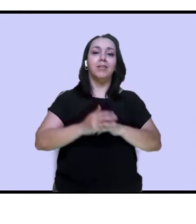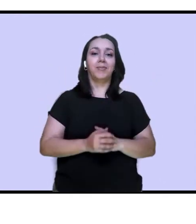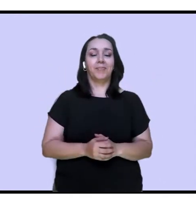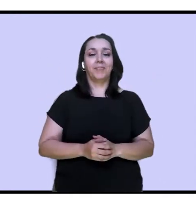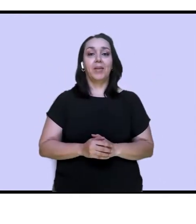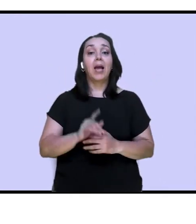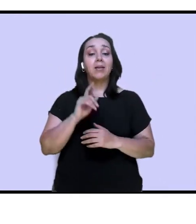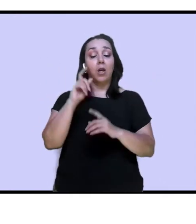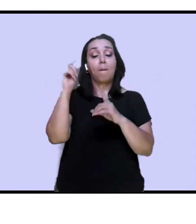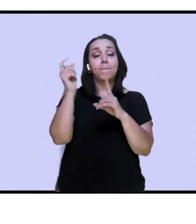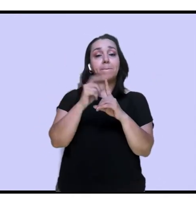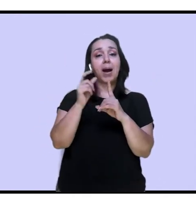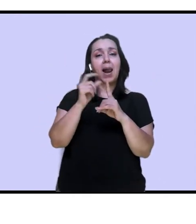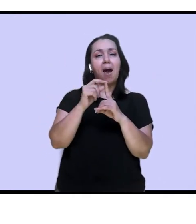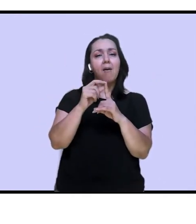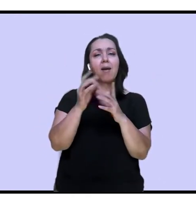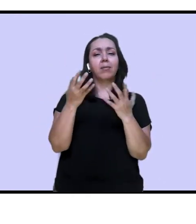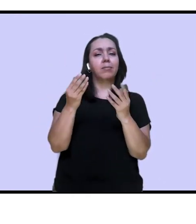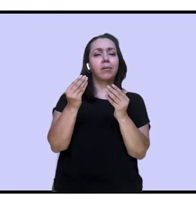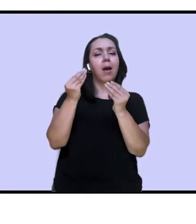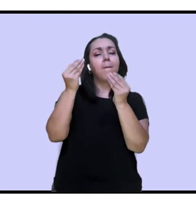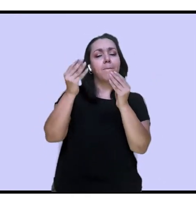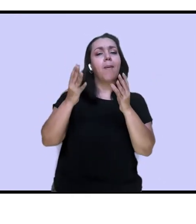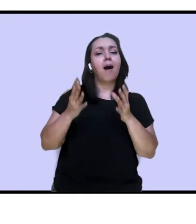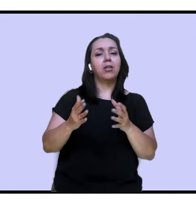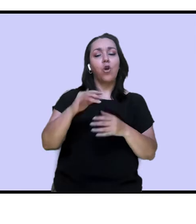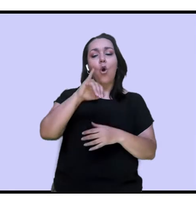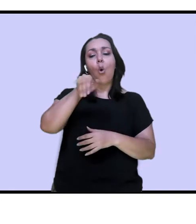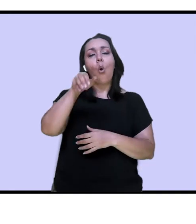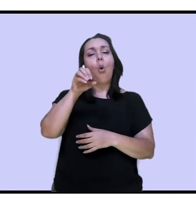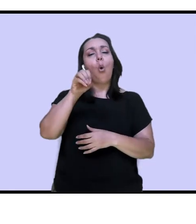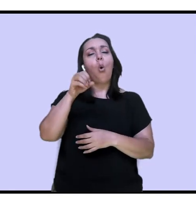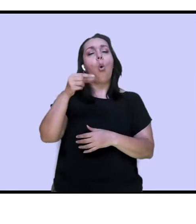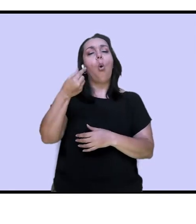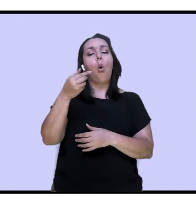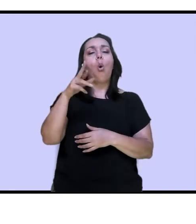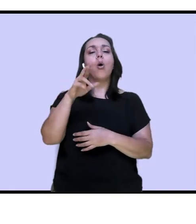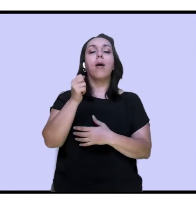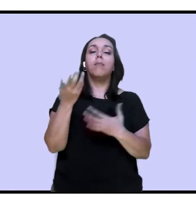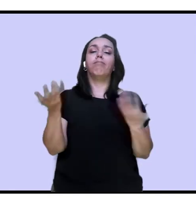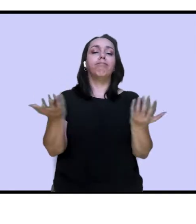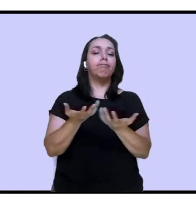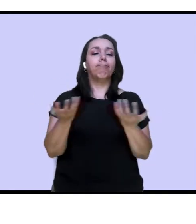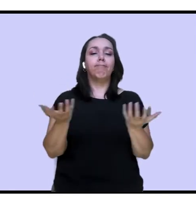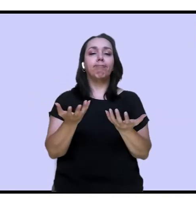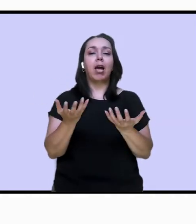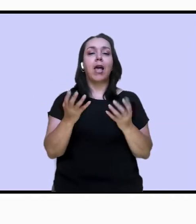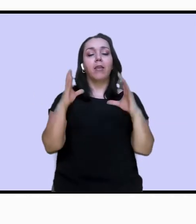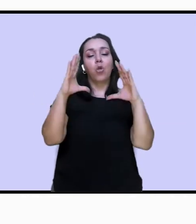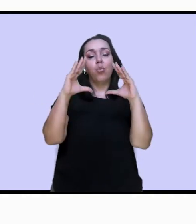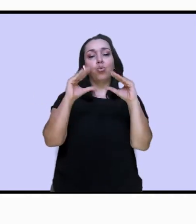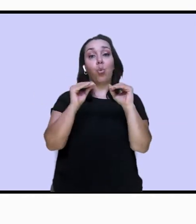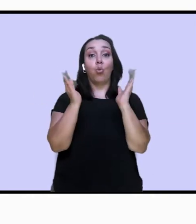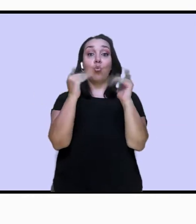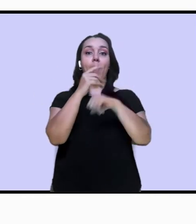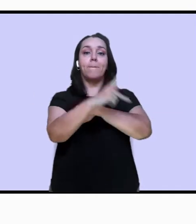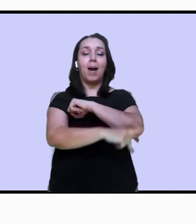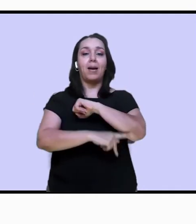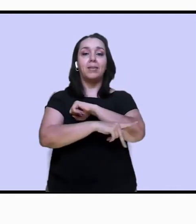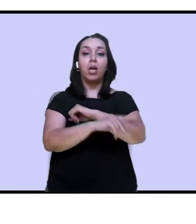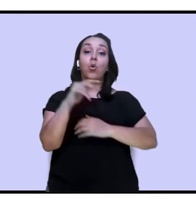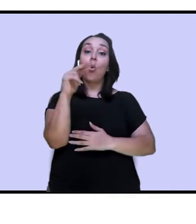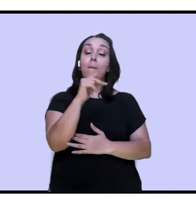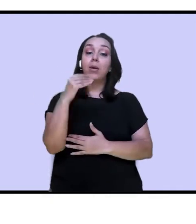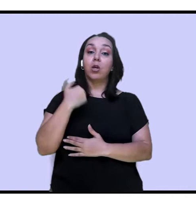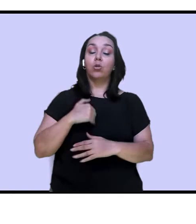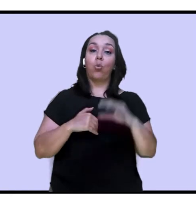aire. Estas son palabras del maestro Jorge de Bravo en su poema Nocturno sin Patria.